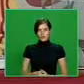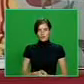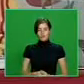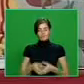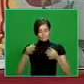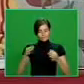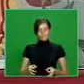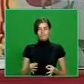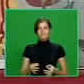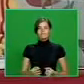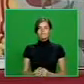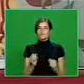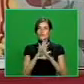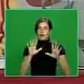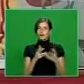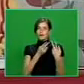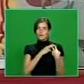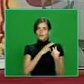crudeza